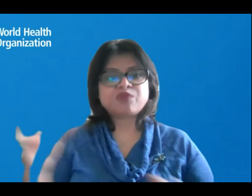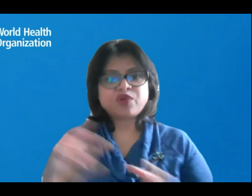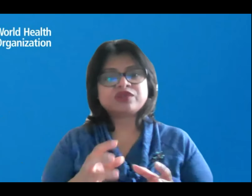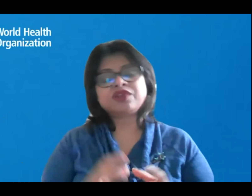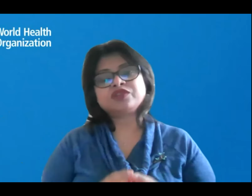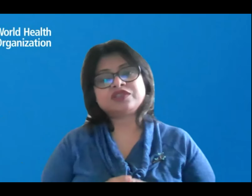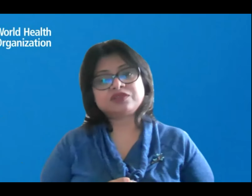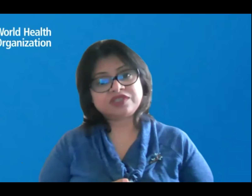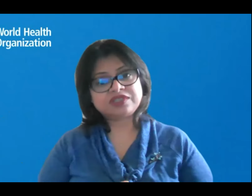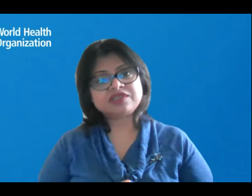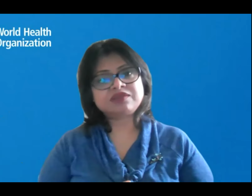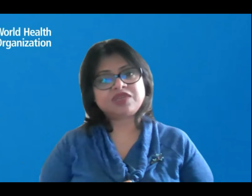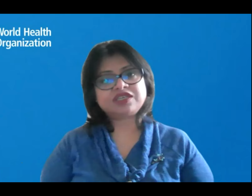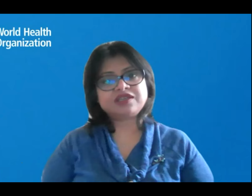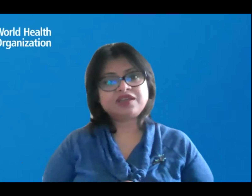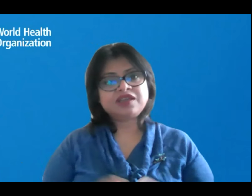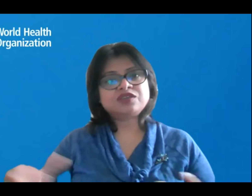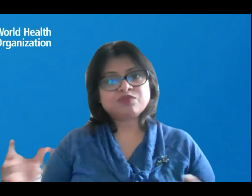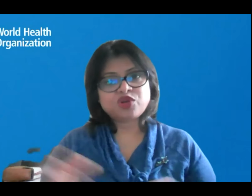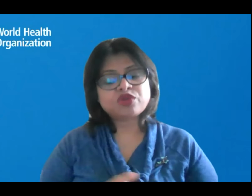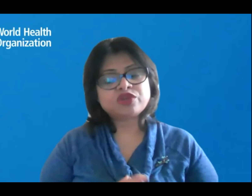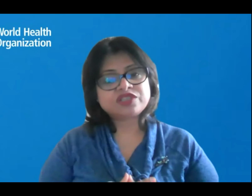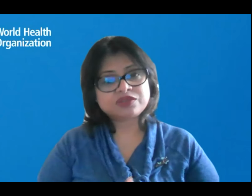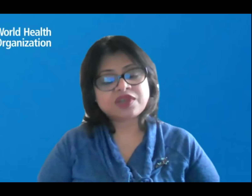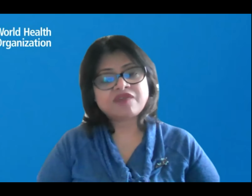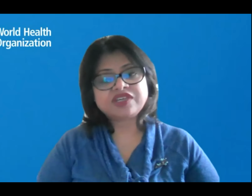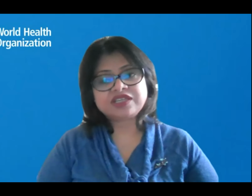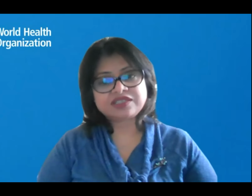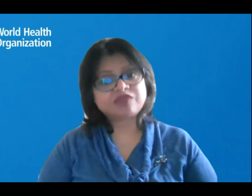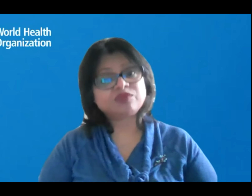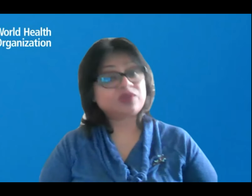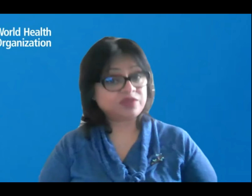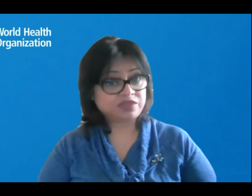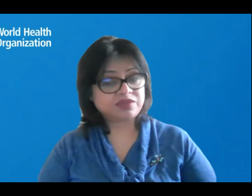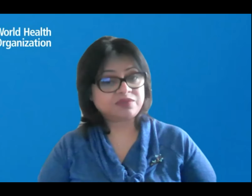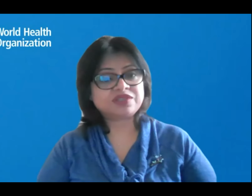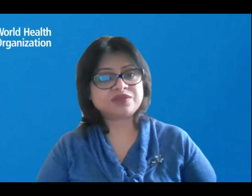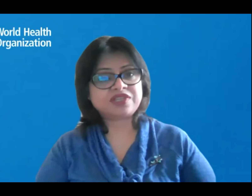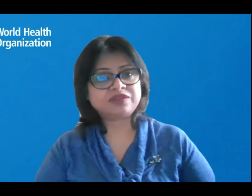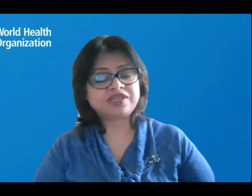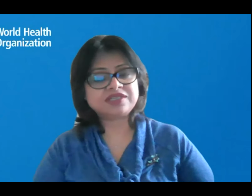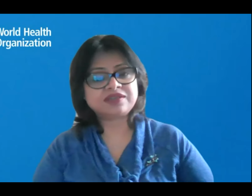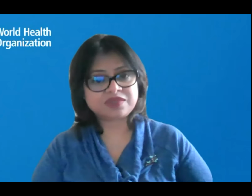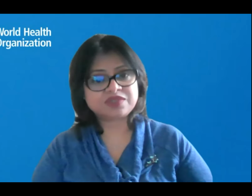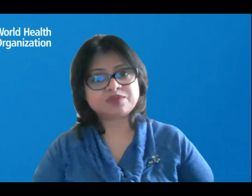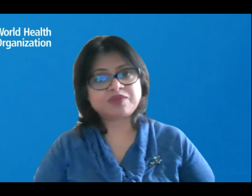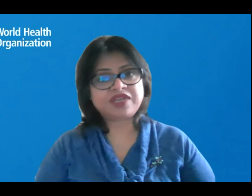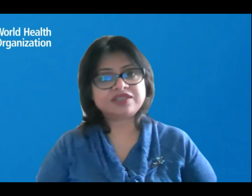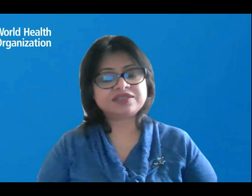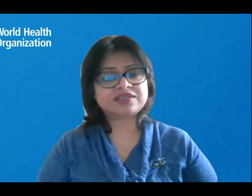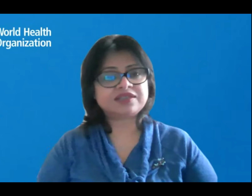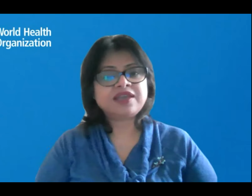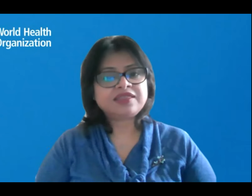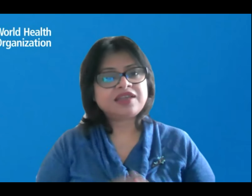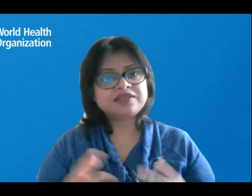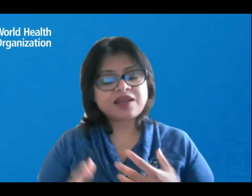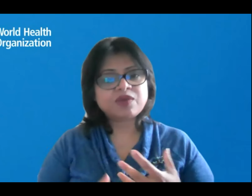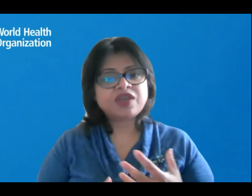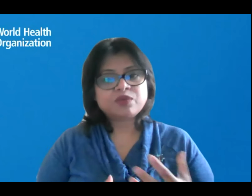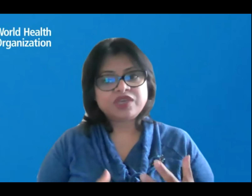luego tomar esas acciones, para que esta información esté más cerca a la toma de decisiones a los gobiernos y a la